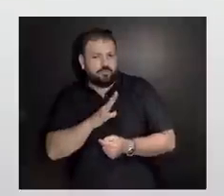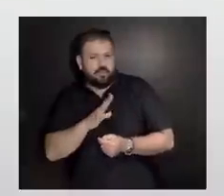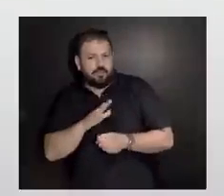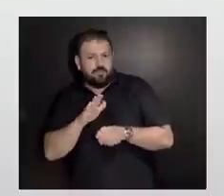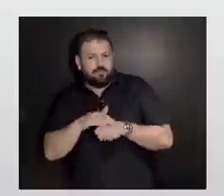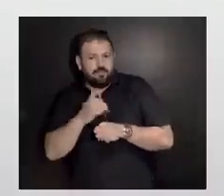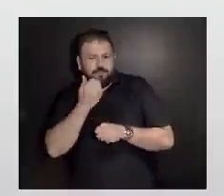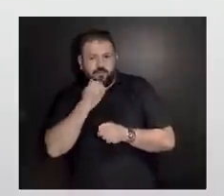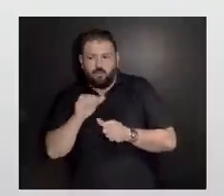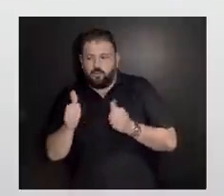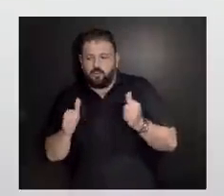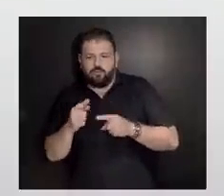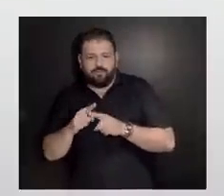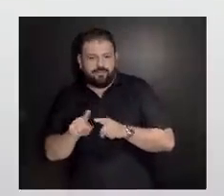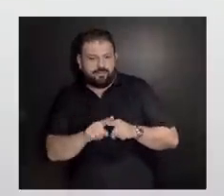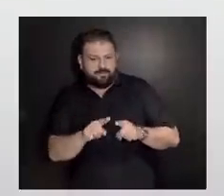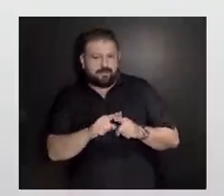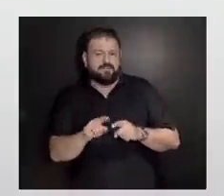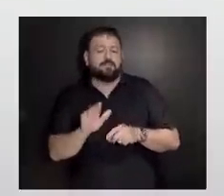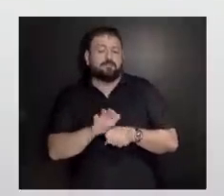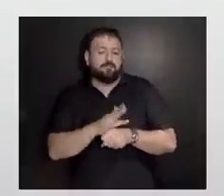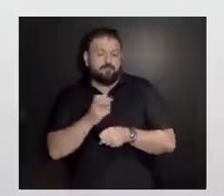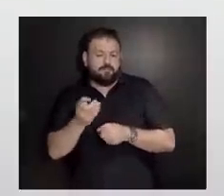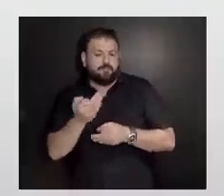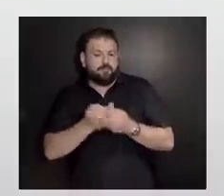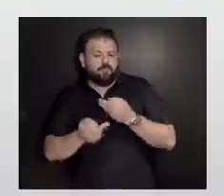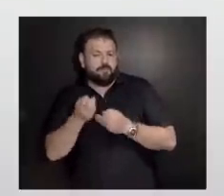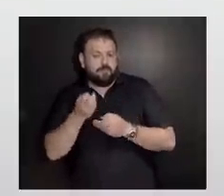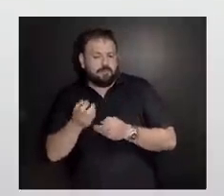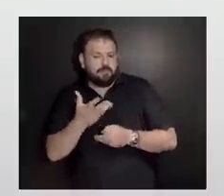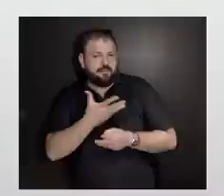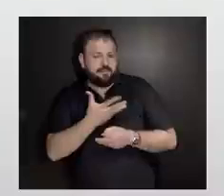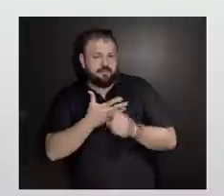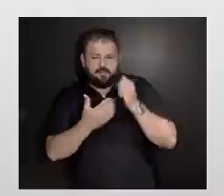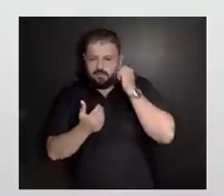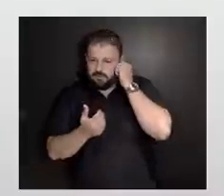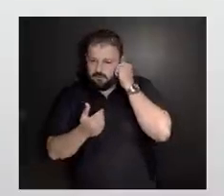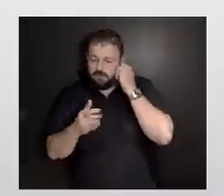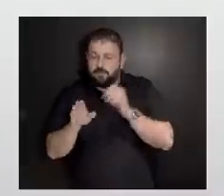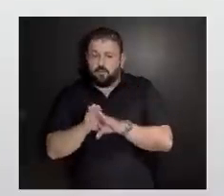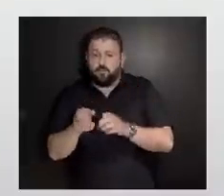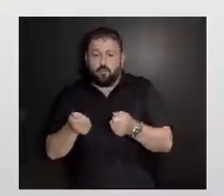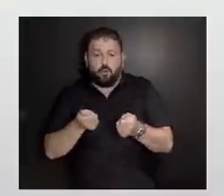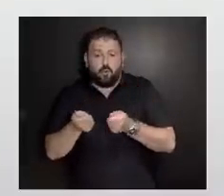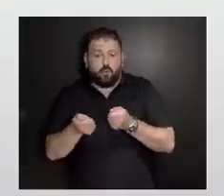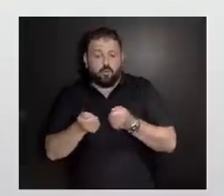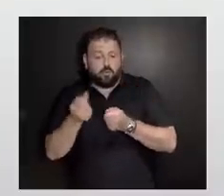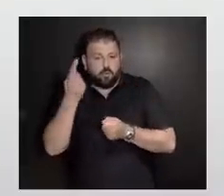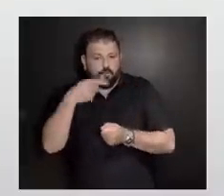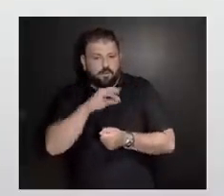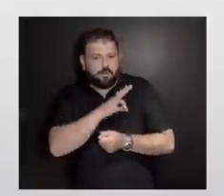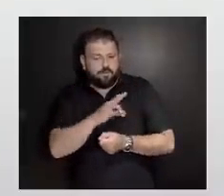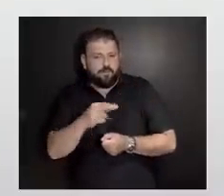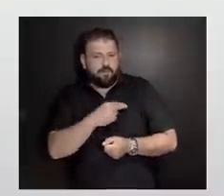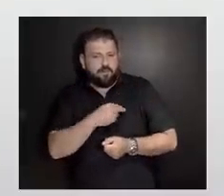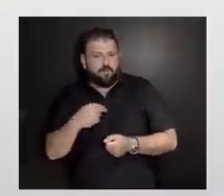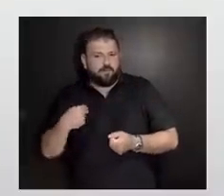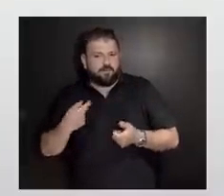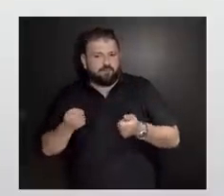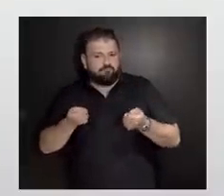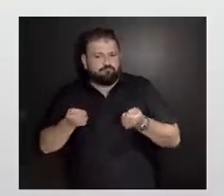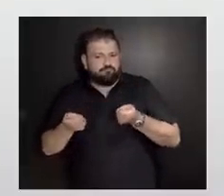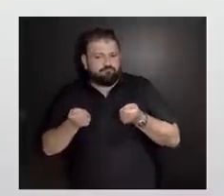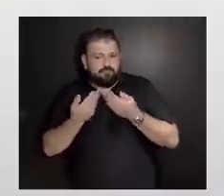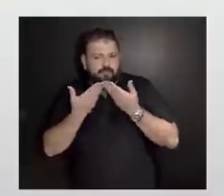otras, entonces todo esto nosotros lo vamos a tener, digamos, como controlado para que nuestros niveles de azúcar siempre,